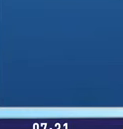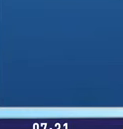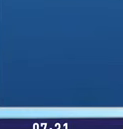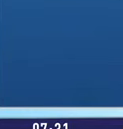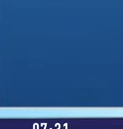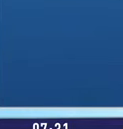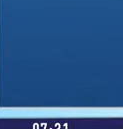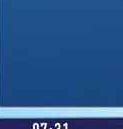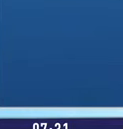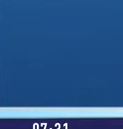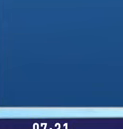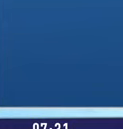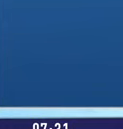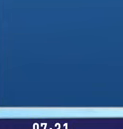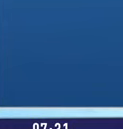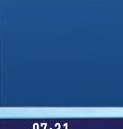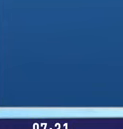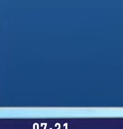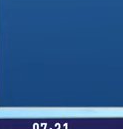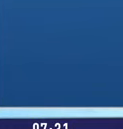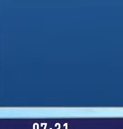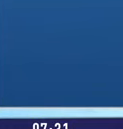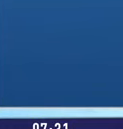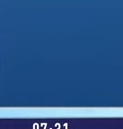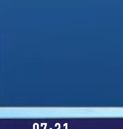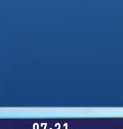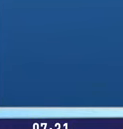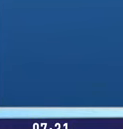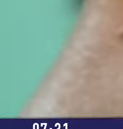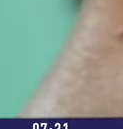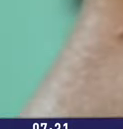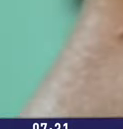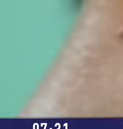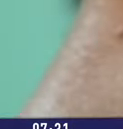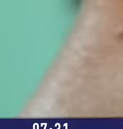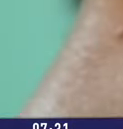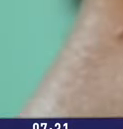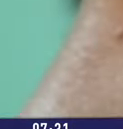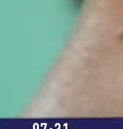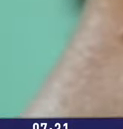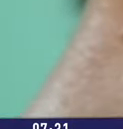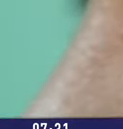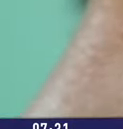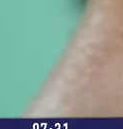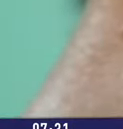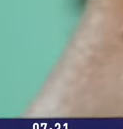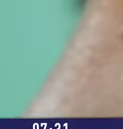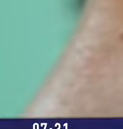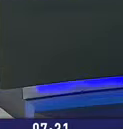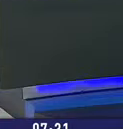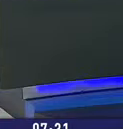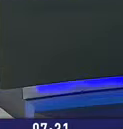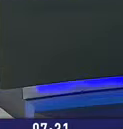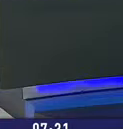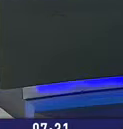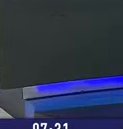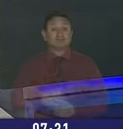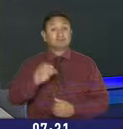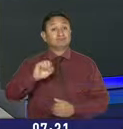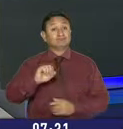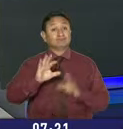1335-78-566 a nombre de Joer Midaza. En Quito informó Adriana Rojas. Ayudar, esa es la manera como podemos colaborar